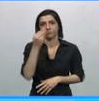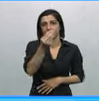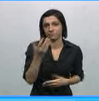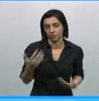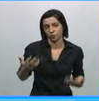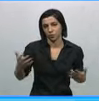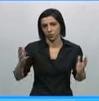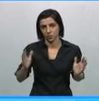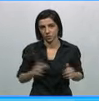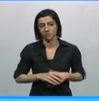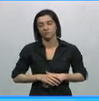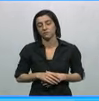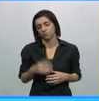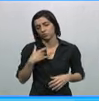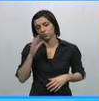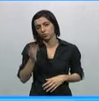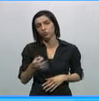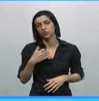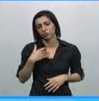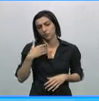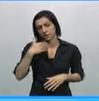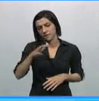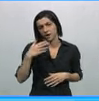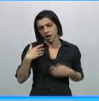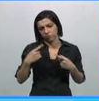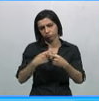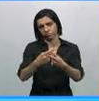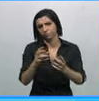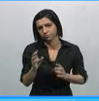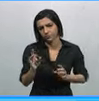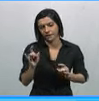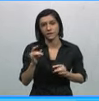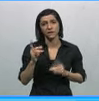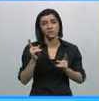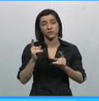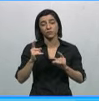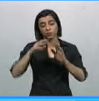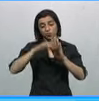va a ser muy dura esa liguilla, se van a enfrentar desde el cuarto